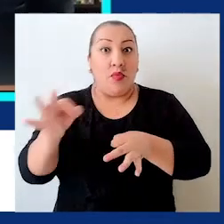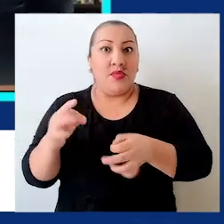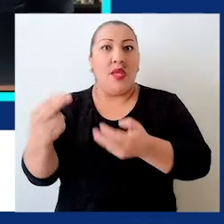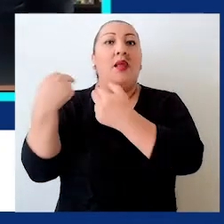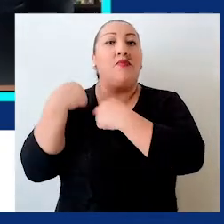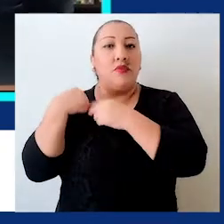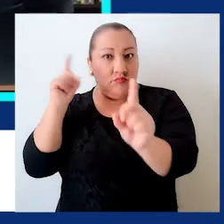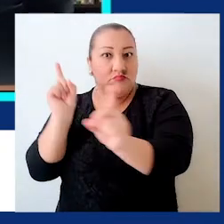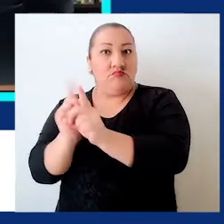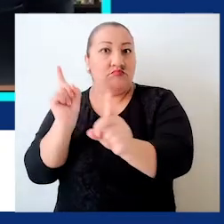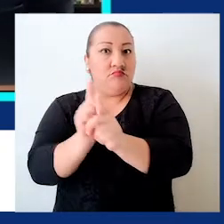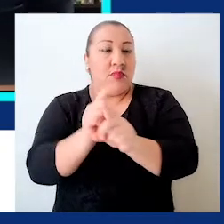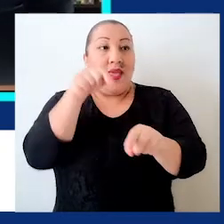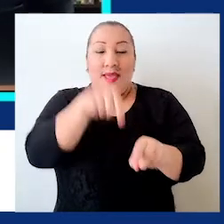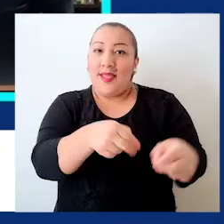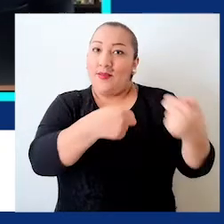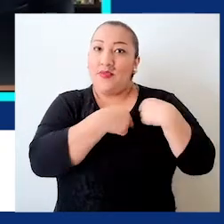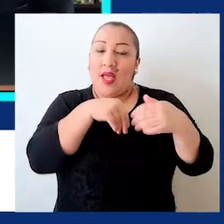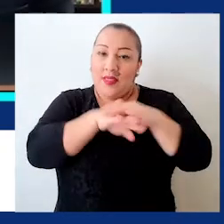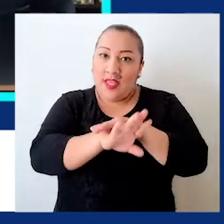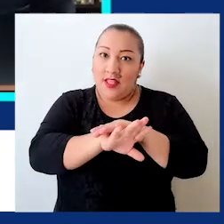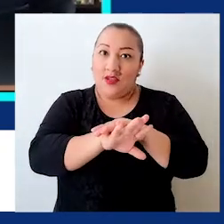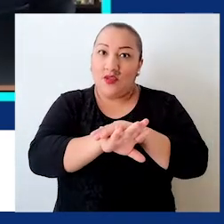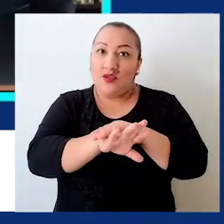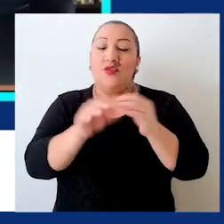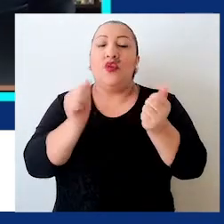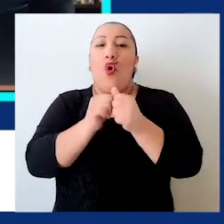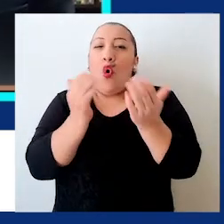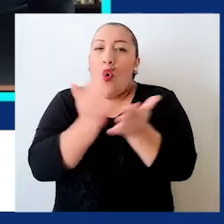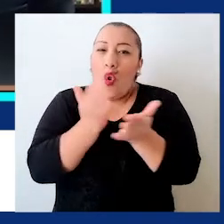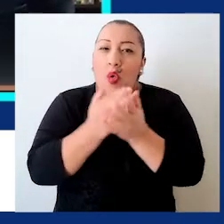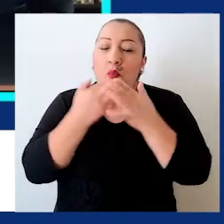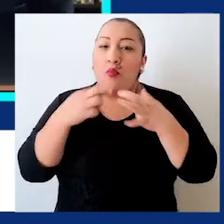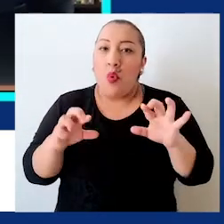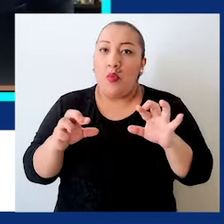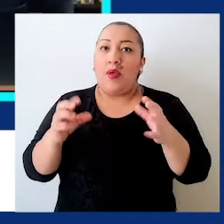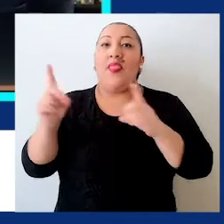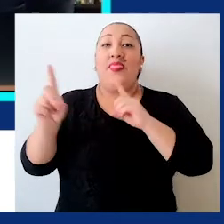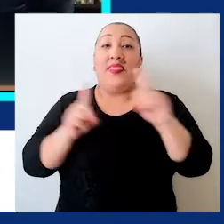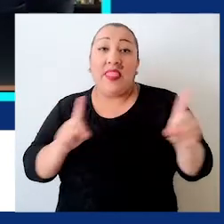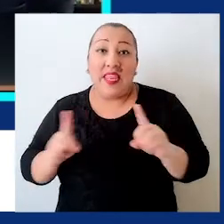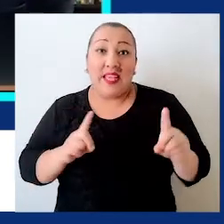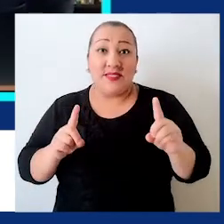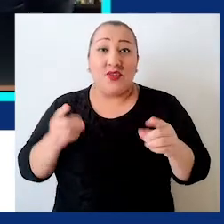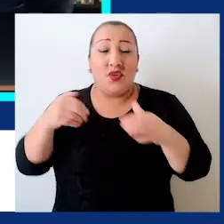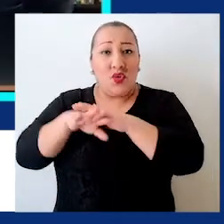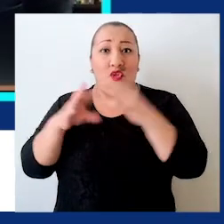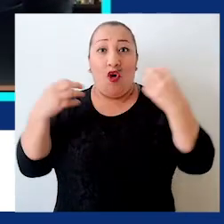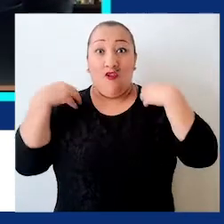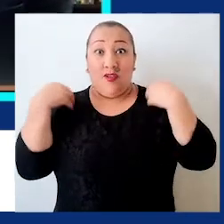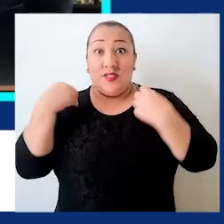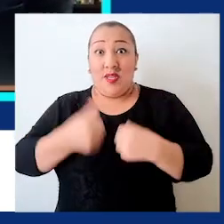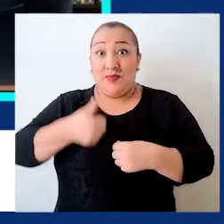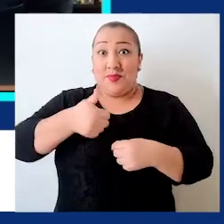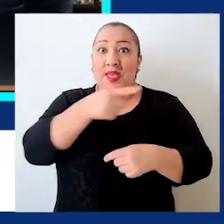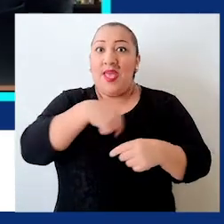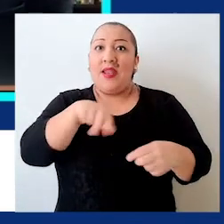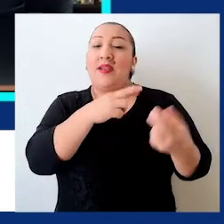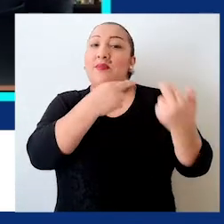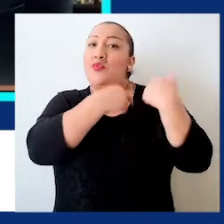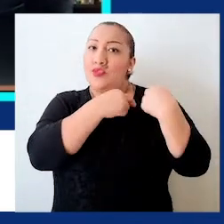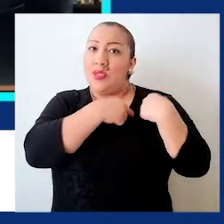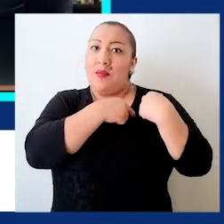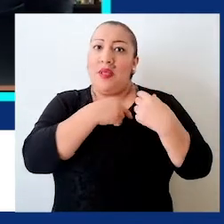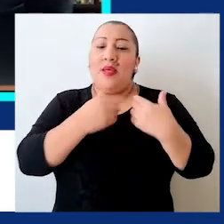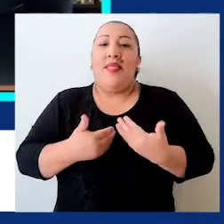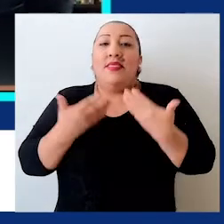competencias directas en materia educativa. A través de las direcciones regionales de educación y las unidades de gestión educativa local, tienen la obligación